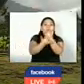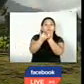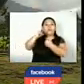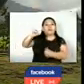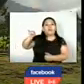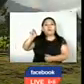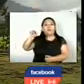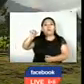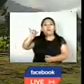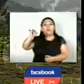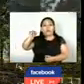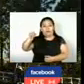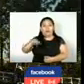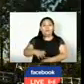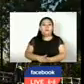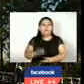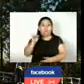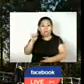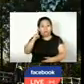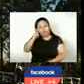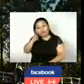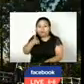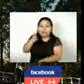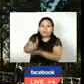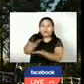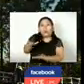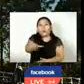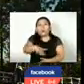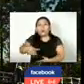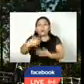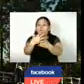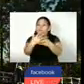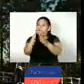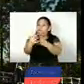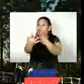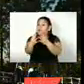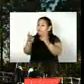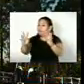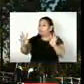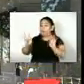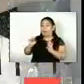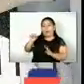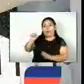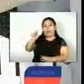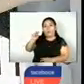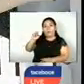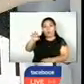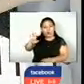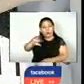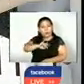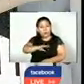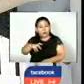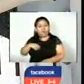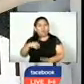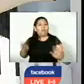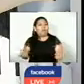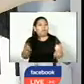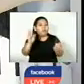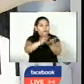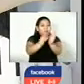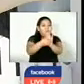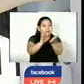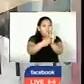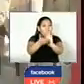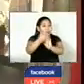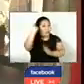vea llegamos a este lugar es la granja de don álvaro donde a diario se preparan pupusas de maíz